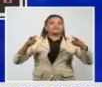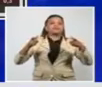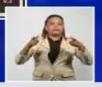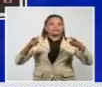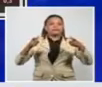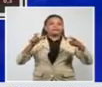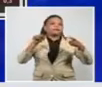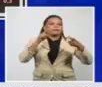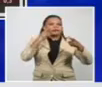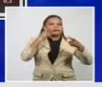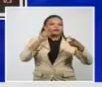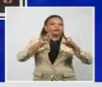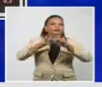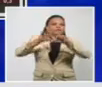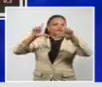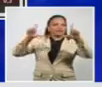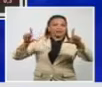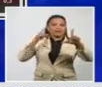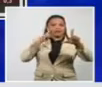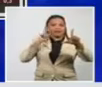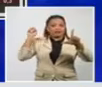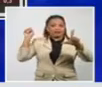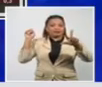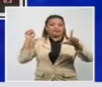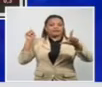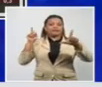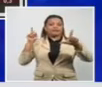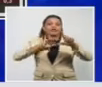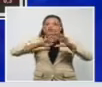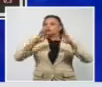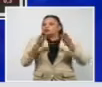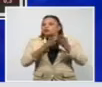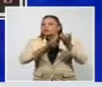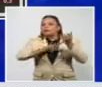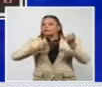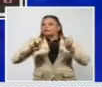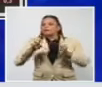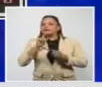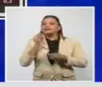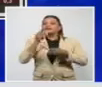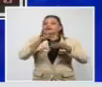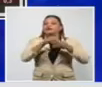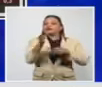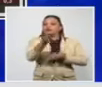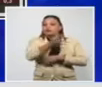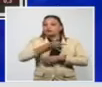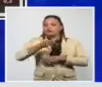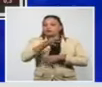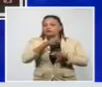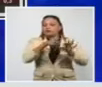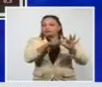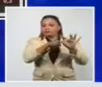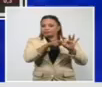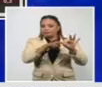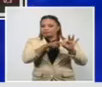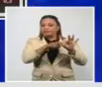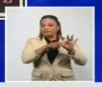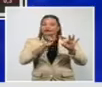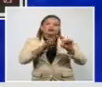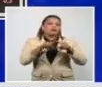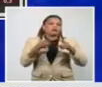ahí, de todos los territorios, incluyendo el municipio especial Isla de la Juventud. Yo lo digo así porque el